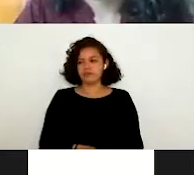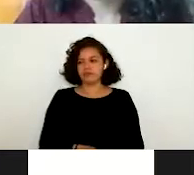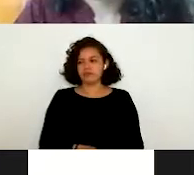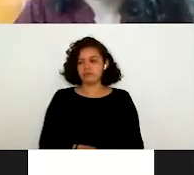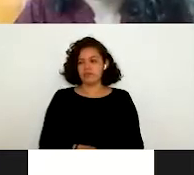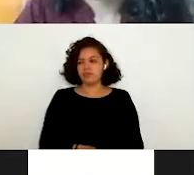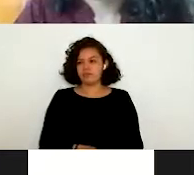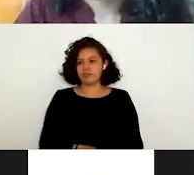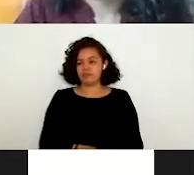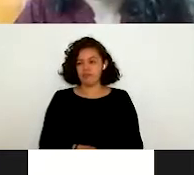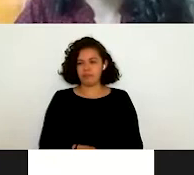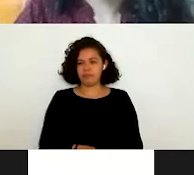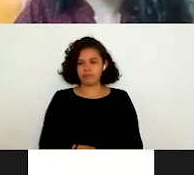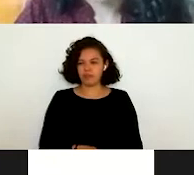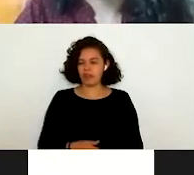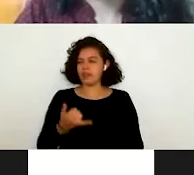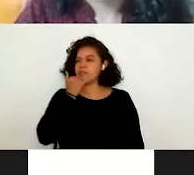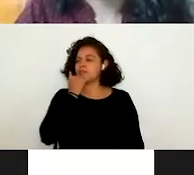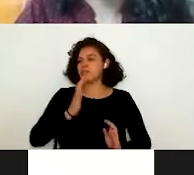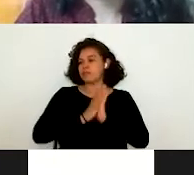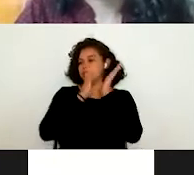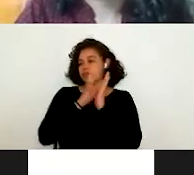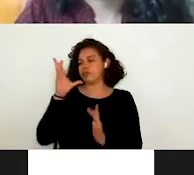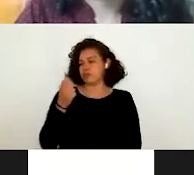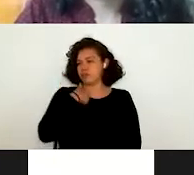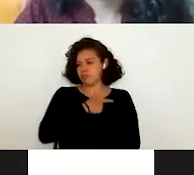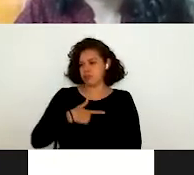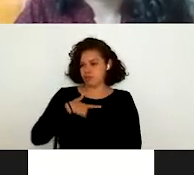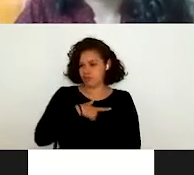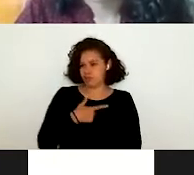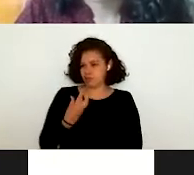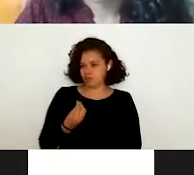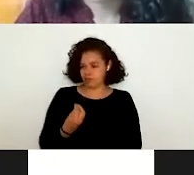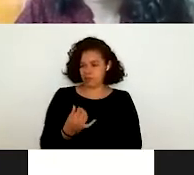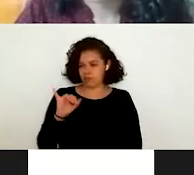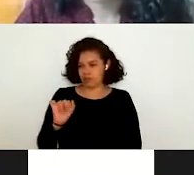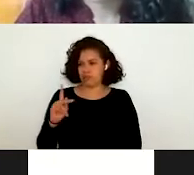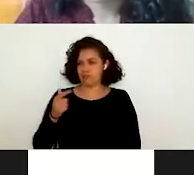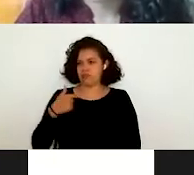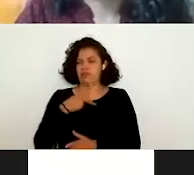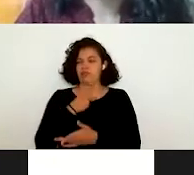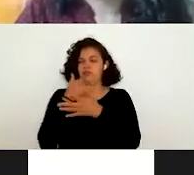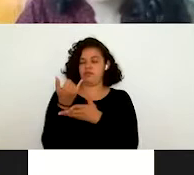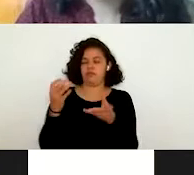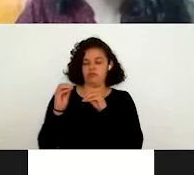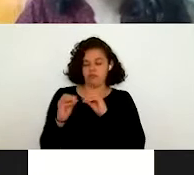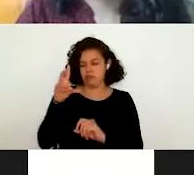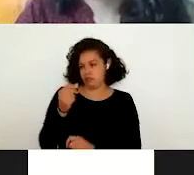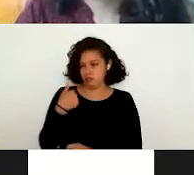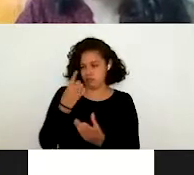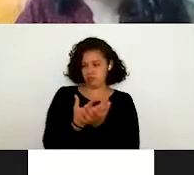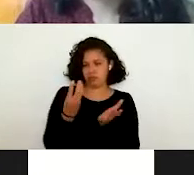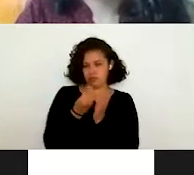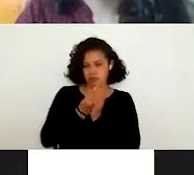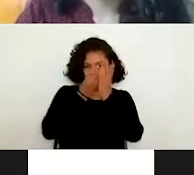Por mi parte, perdón que no participe, me gustaría mucho, pero no soy el que hace los proyectos, nada más estoy Ok.